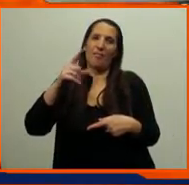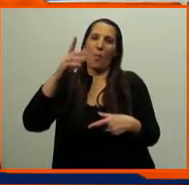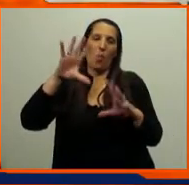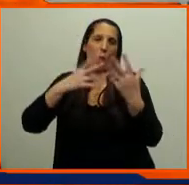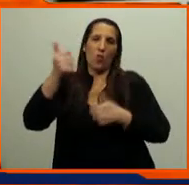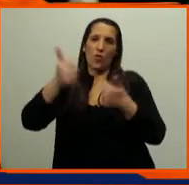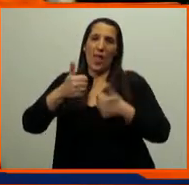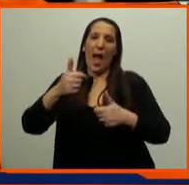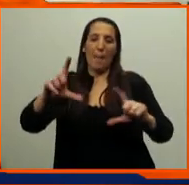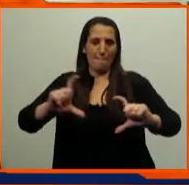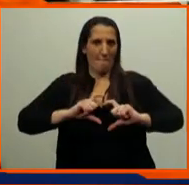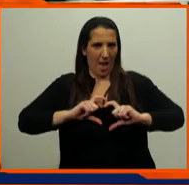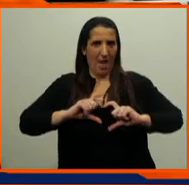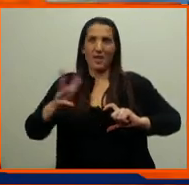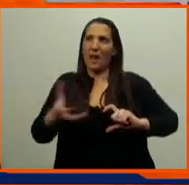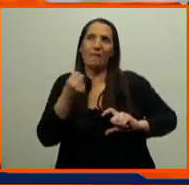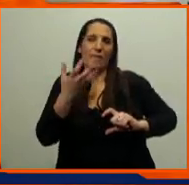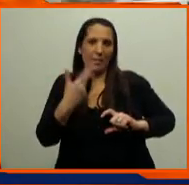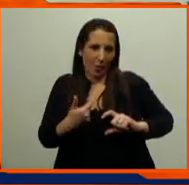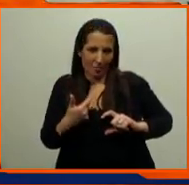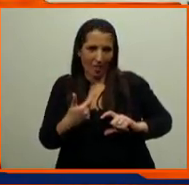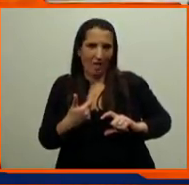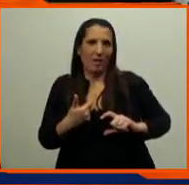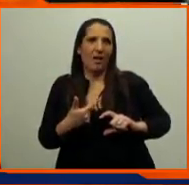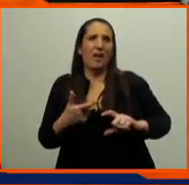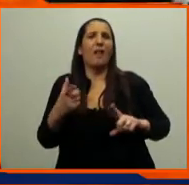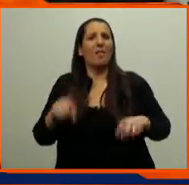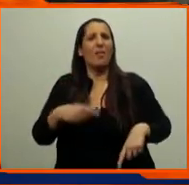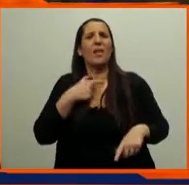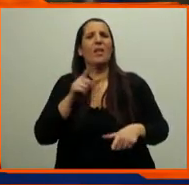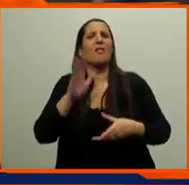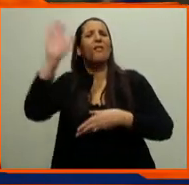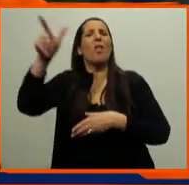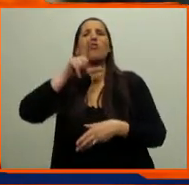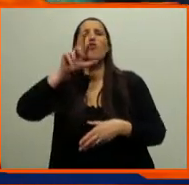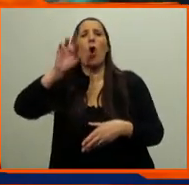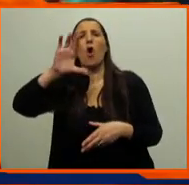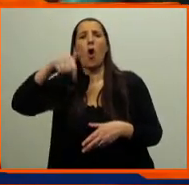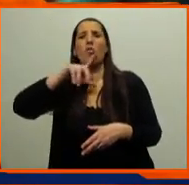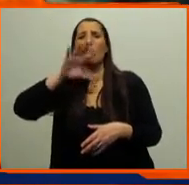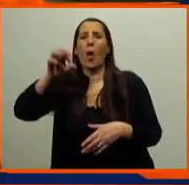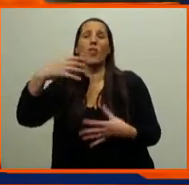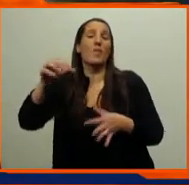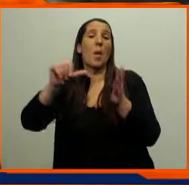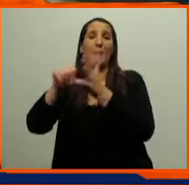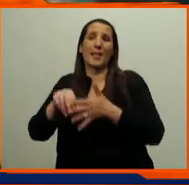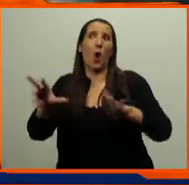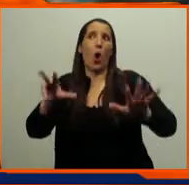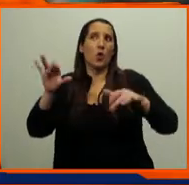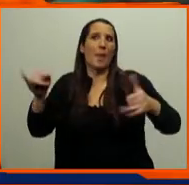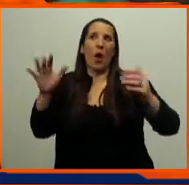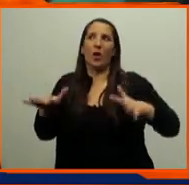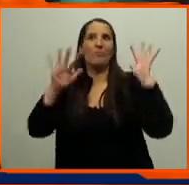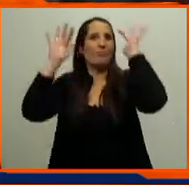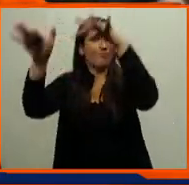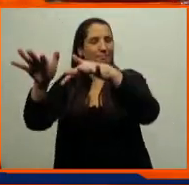en el Panamericano, y como equipo trataríamos de lograr la plaza para Toronto con equipo completo, que sería estar entre los ocho mejores países en este Panamericano, así que